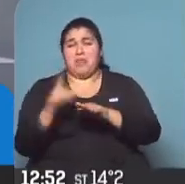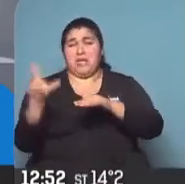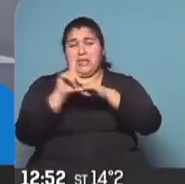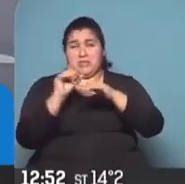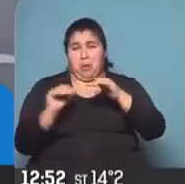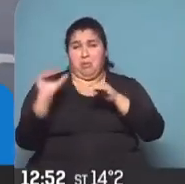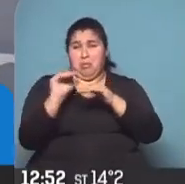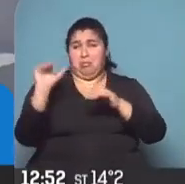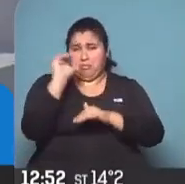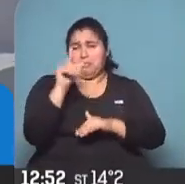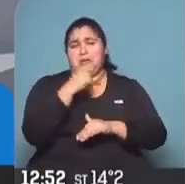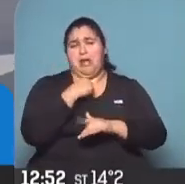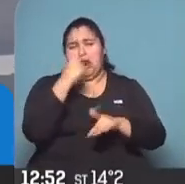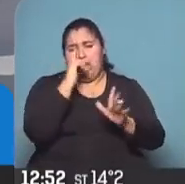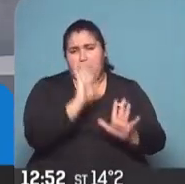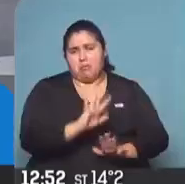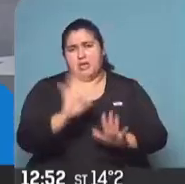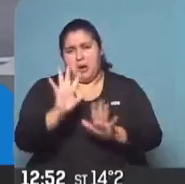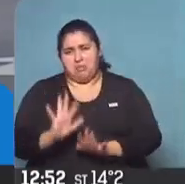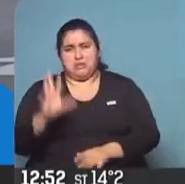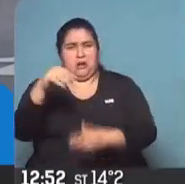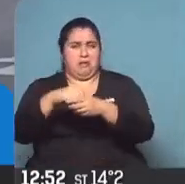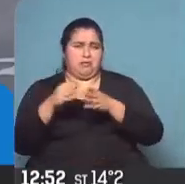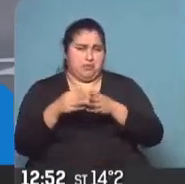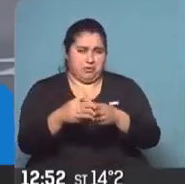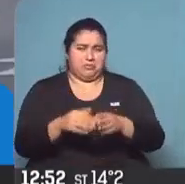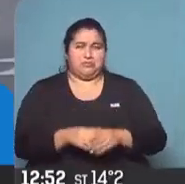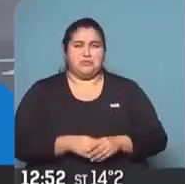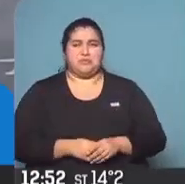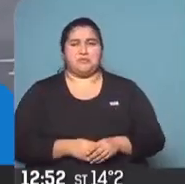y capacitación del personal de marcado de la marina mercante